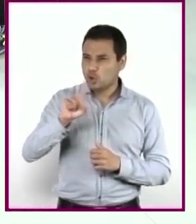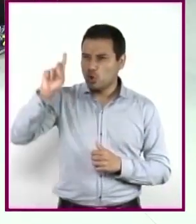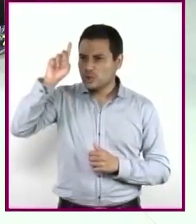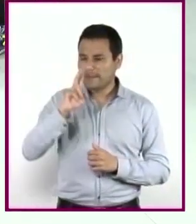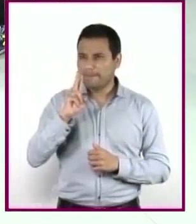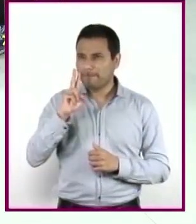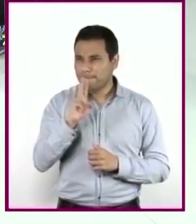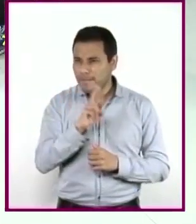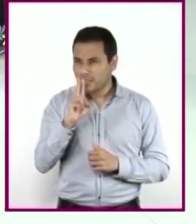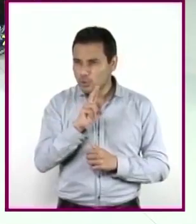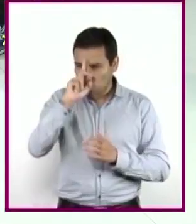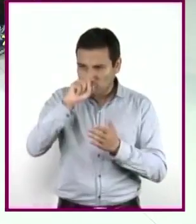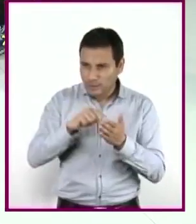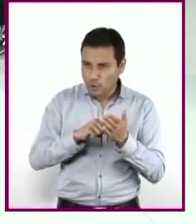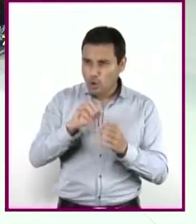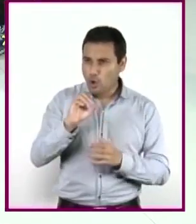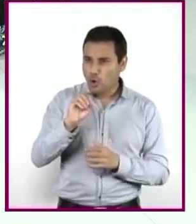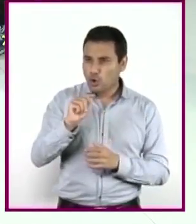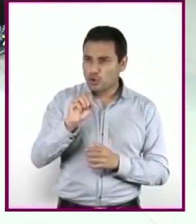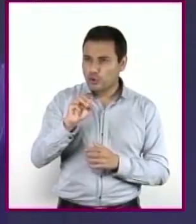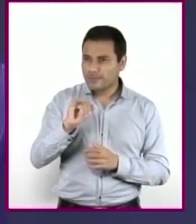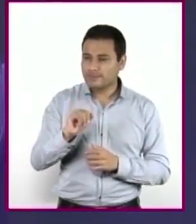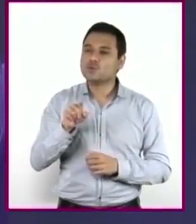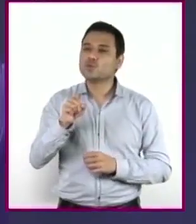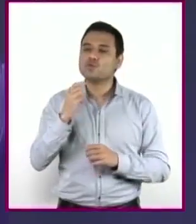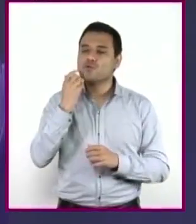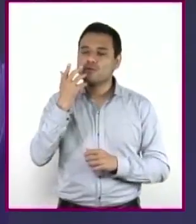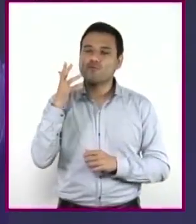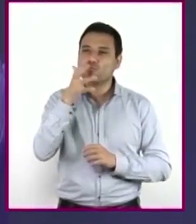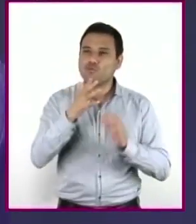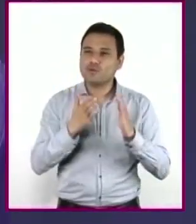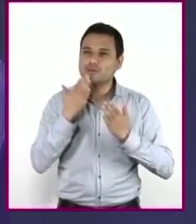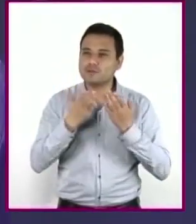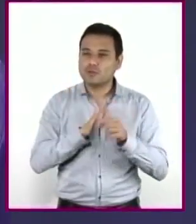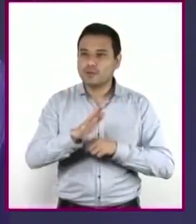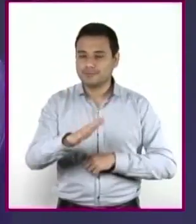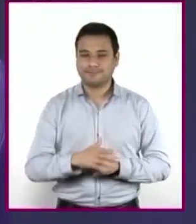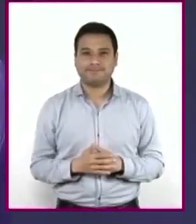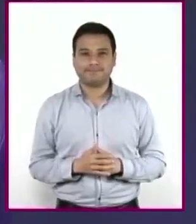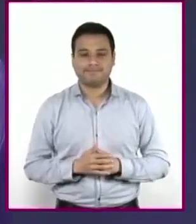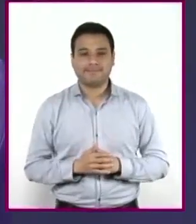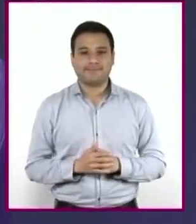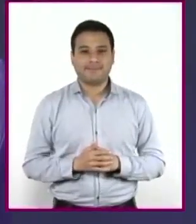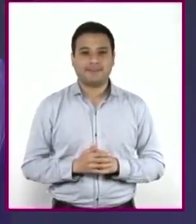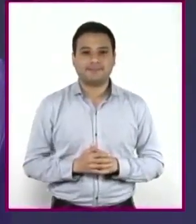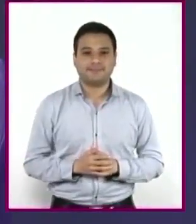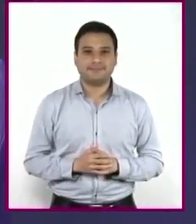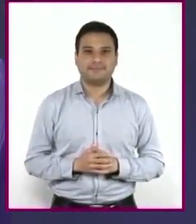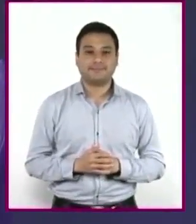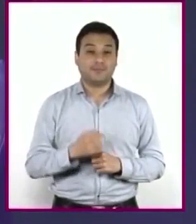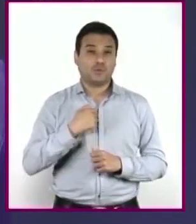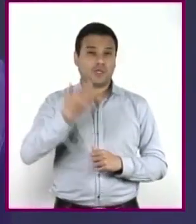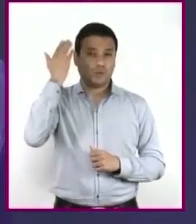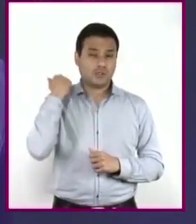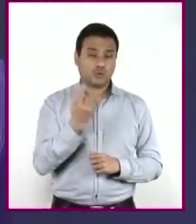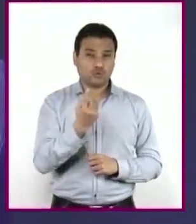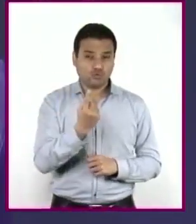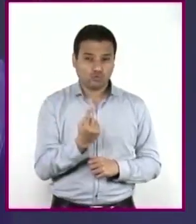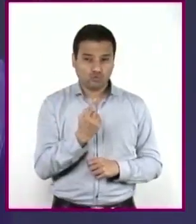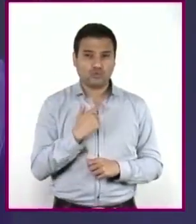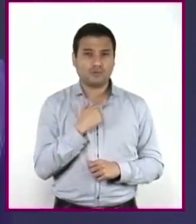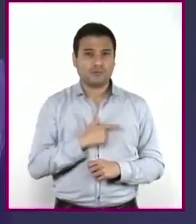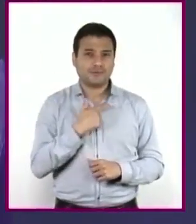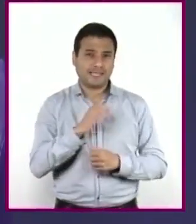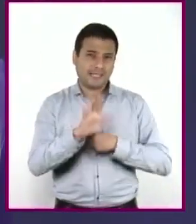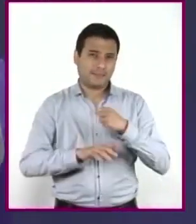otomí. Sí. No estoy tan equivocado, ¿verdad? No. Edaí, ¿a qué te quieres dedicar de grande? Pues desde ahorita, bueno, desde que era